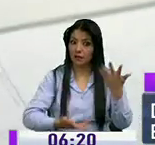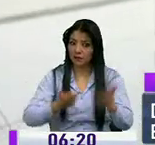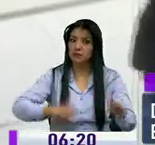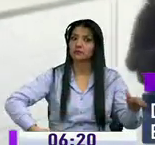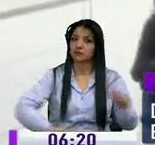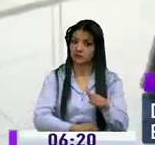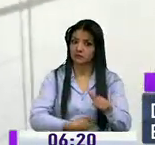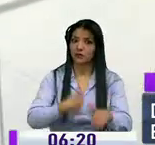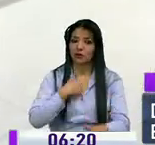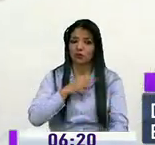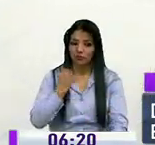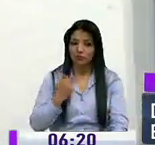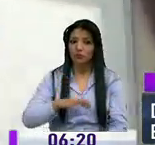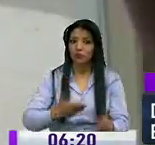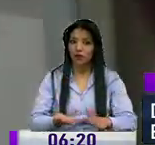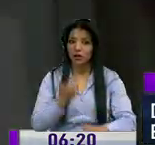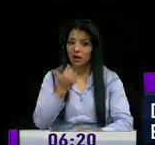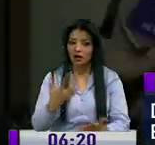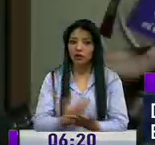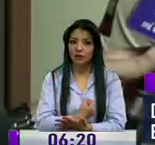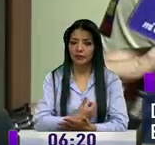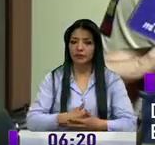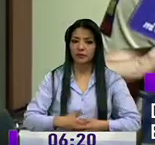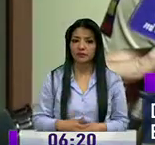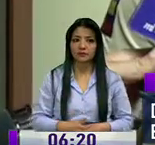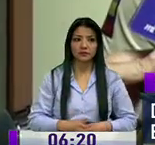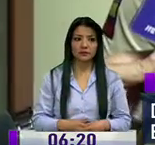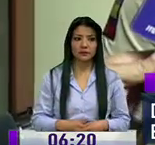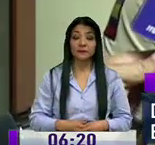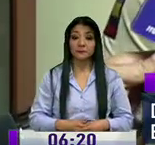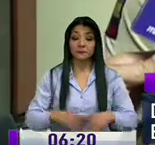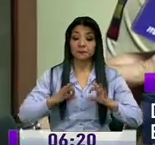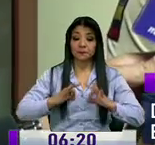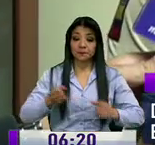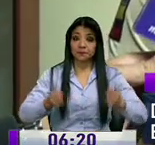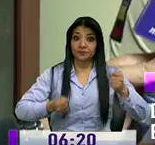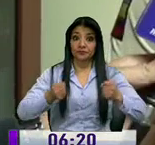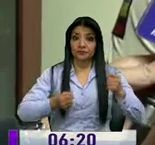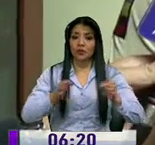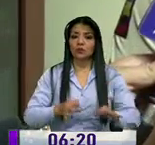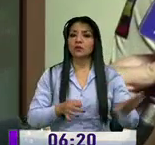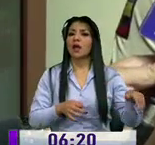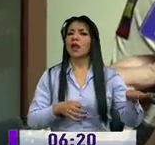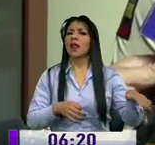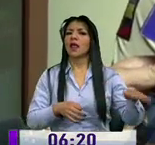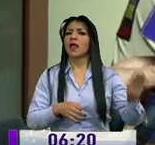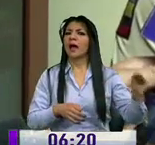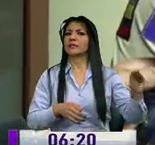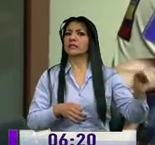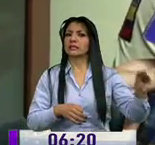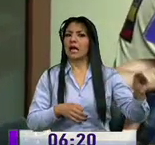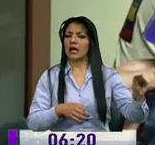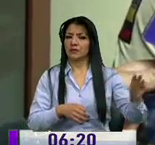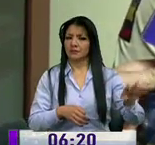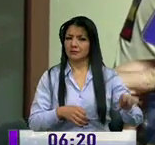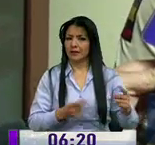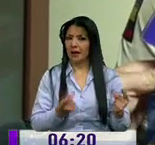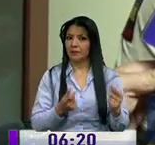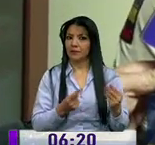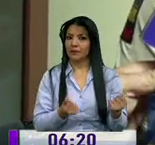o me sigue asaltando más. El conductor no realizó señales con sus manos, por lo que al momento que nosotros